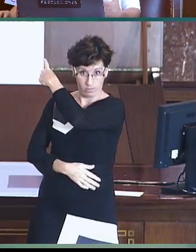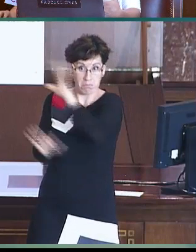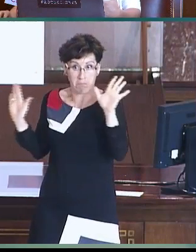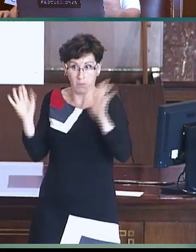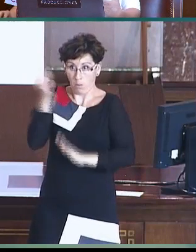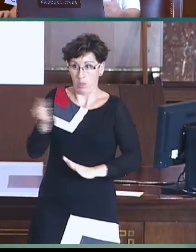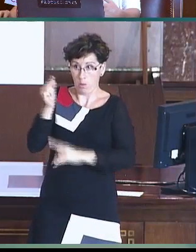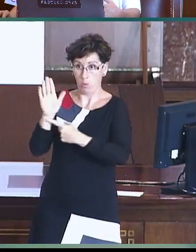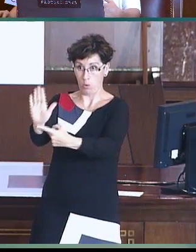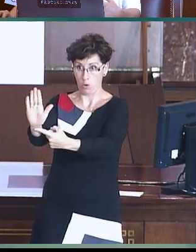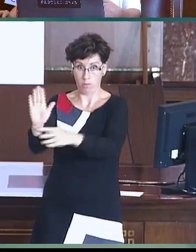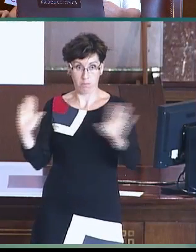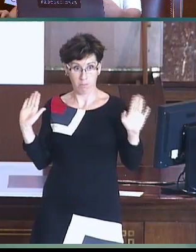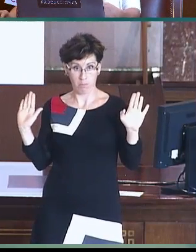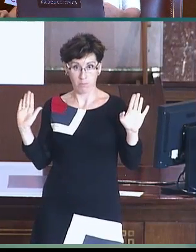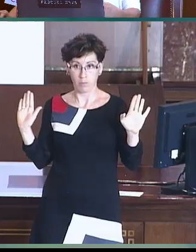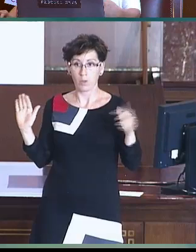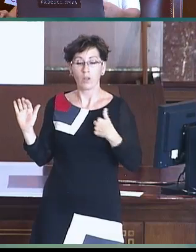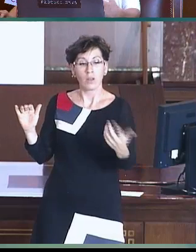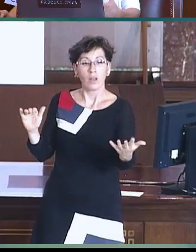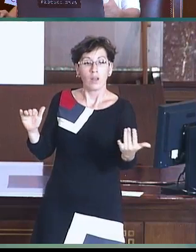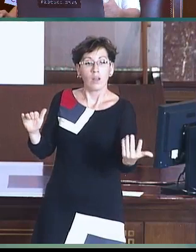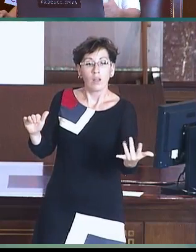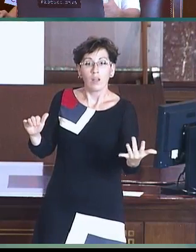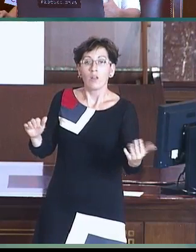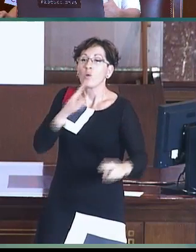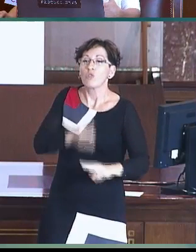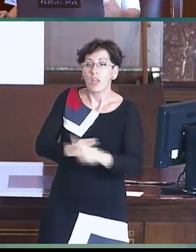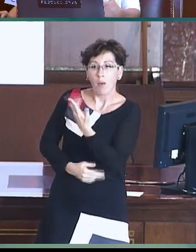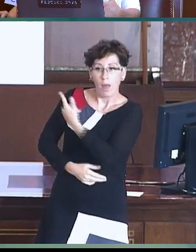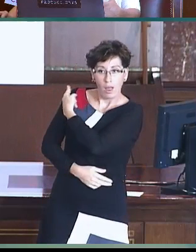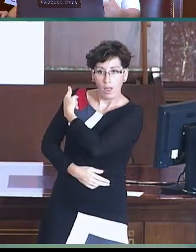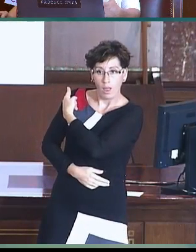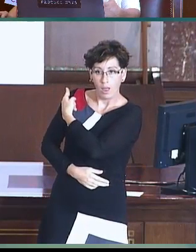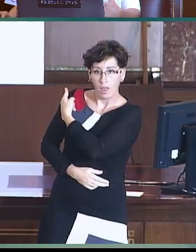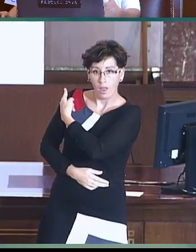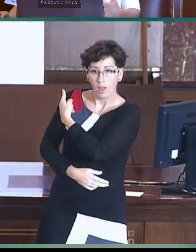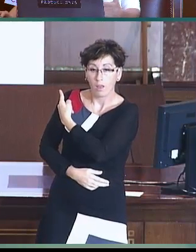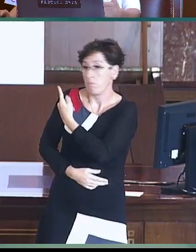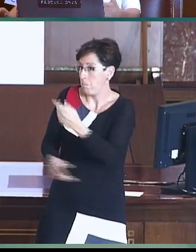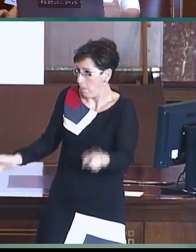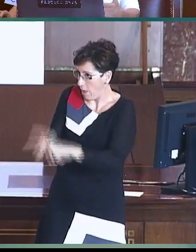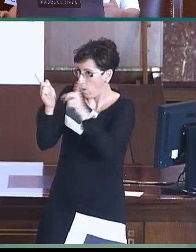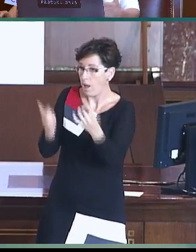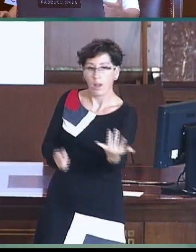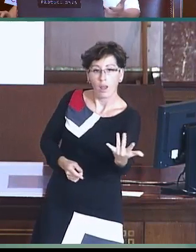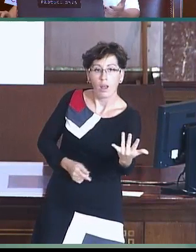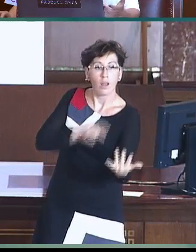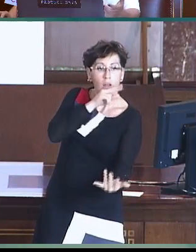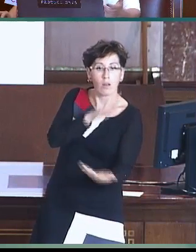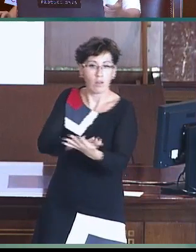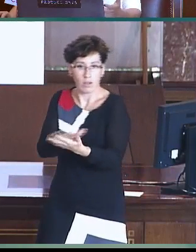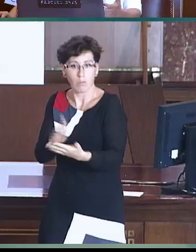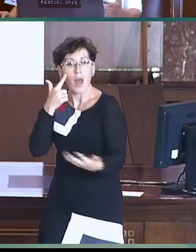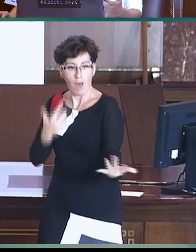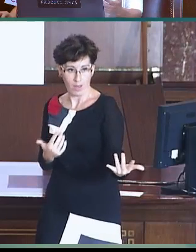el dibujo de mesa y le pido la forma, ¿cómo se llama? Bien se lo pido oral o bien se lo pido en lengua de